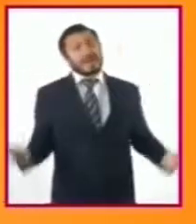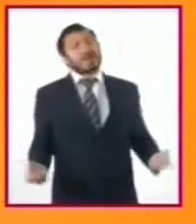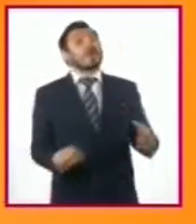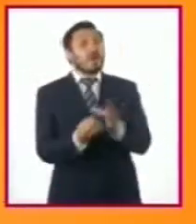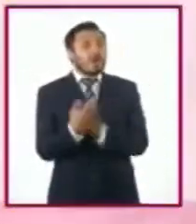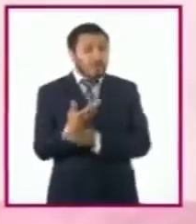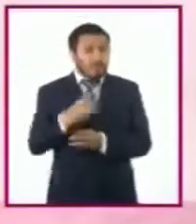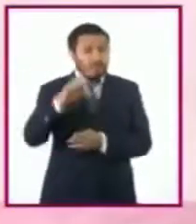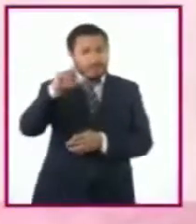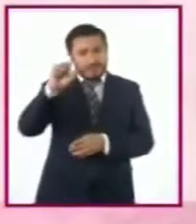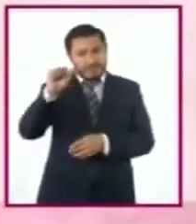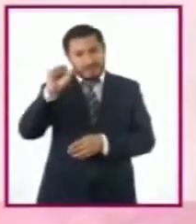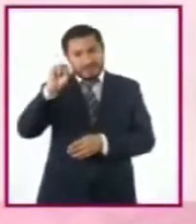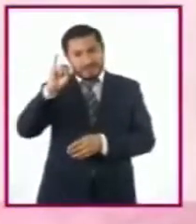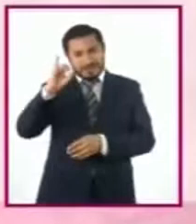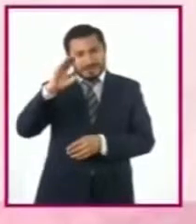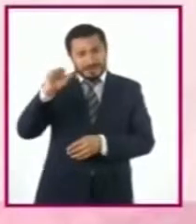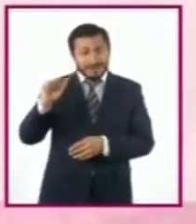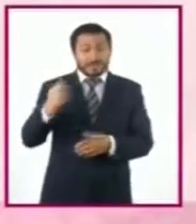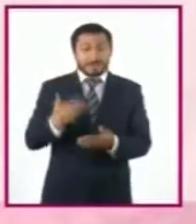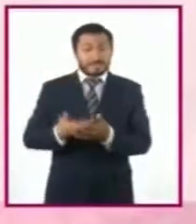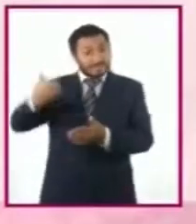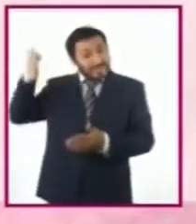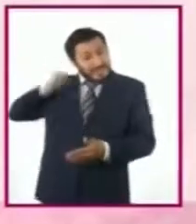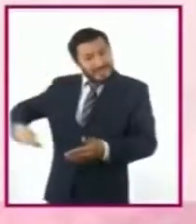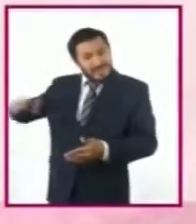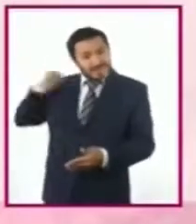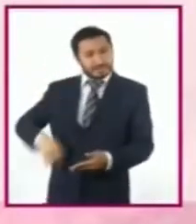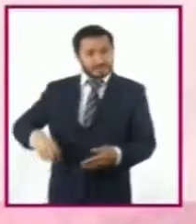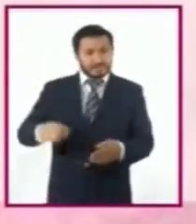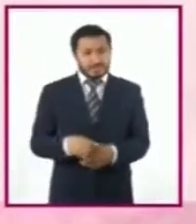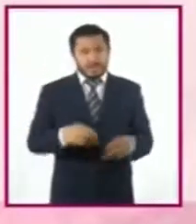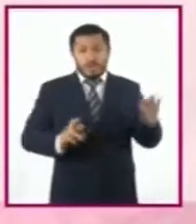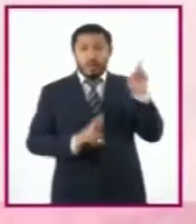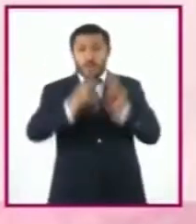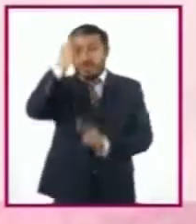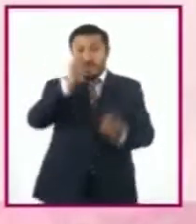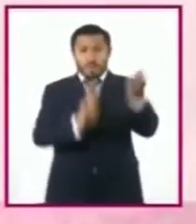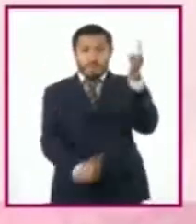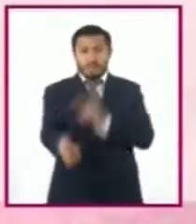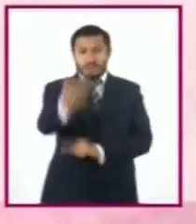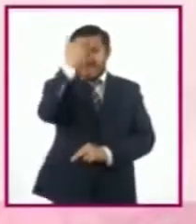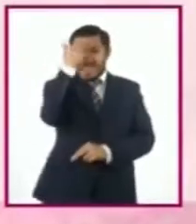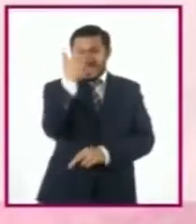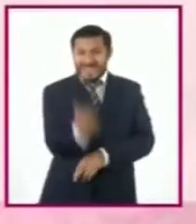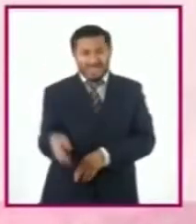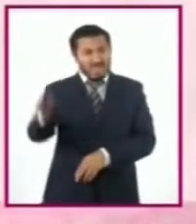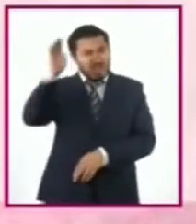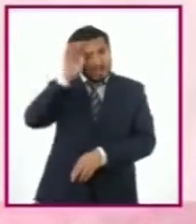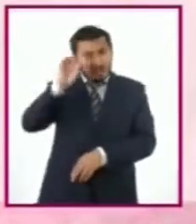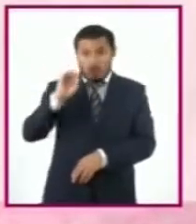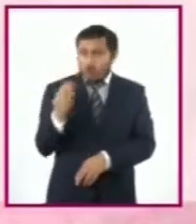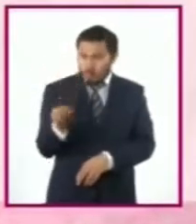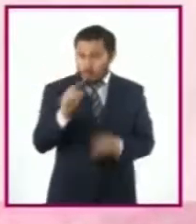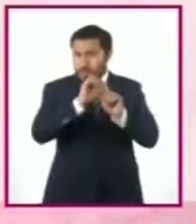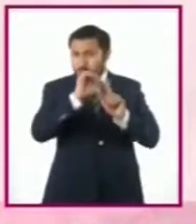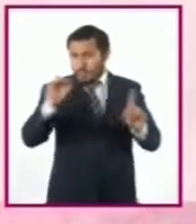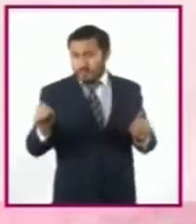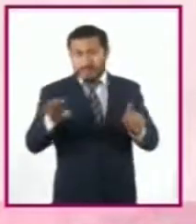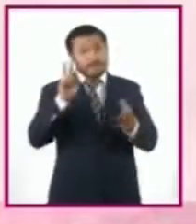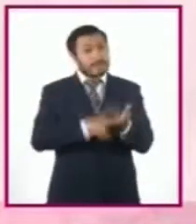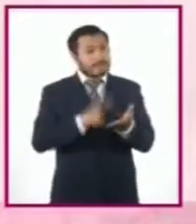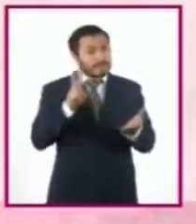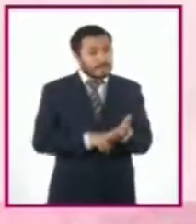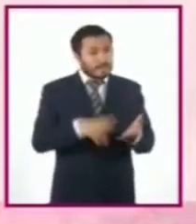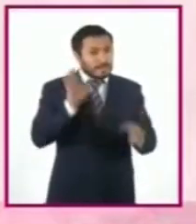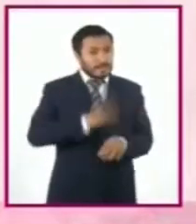clásica. Los temas que se abordan son de tipo revolucionario, del razonamiento y el pensamiento lógico. Los valores que están más